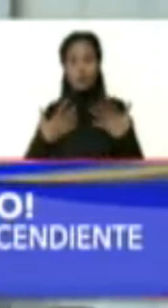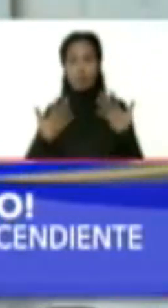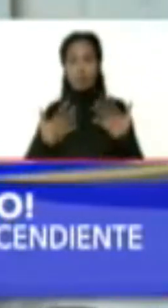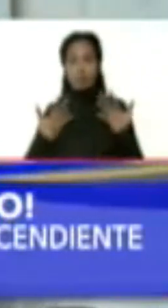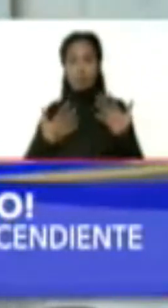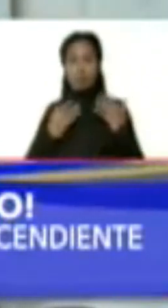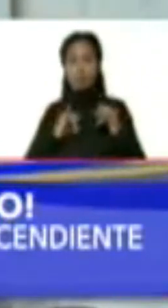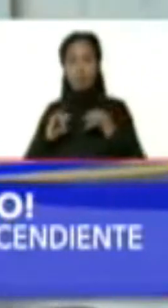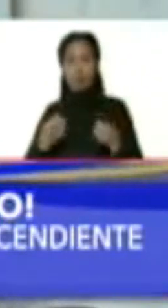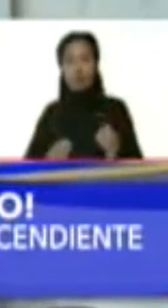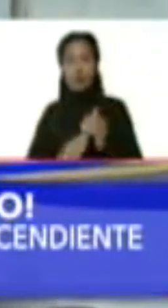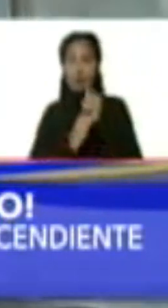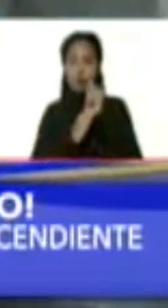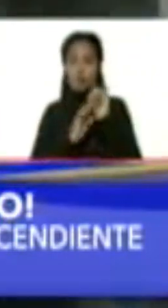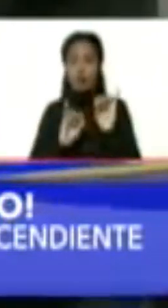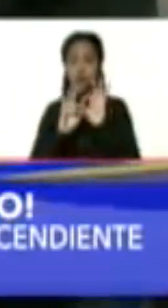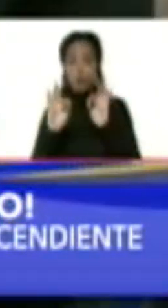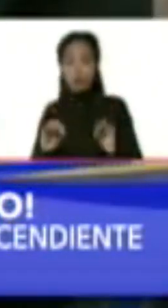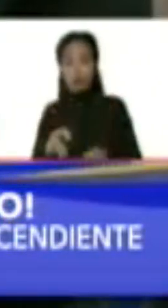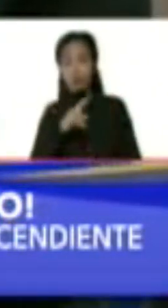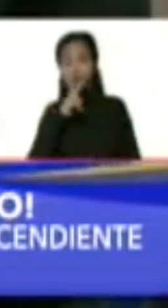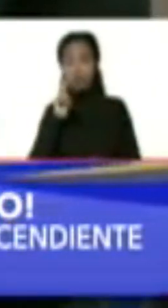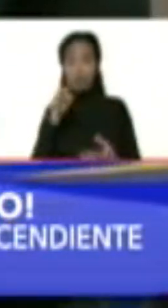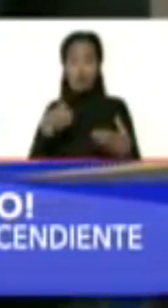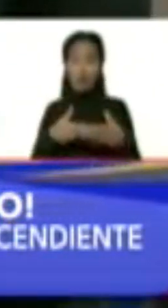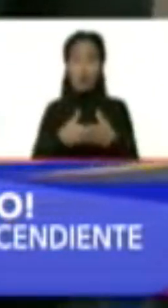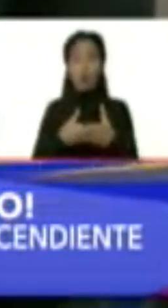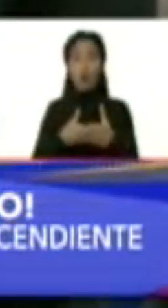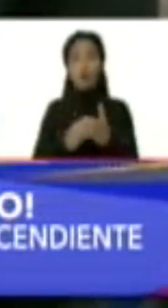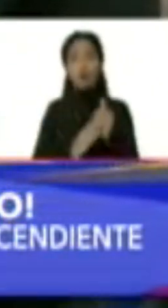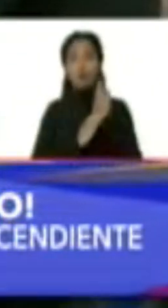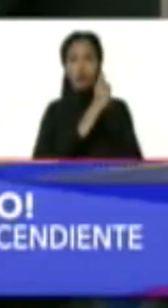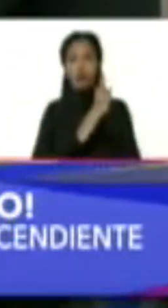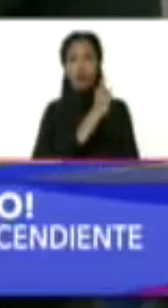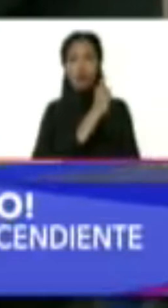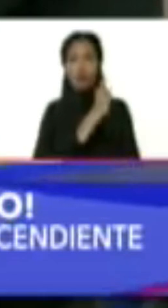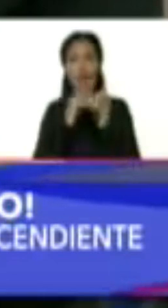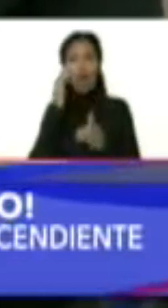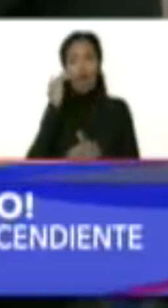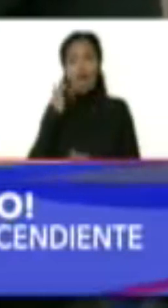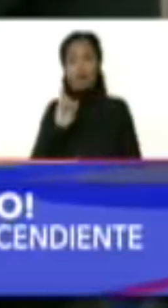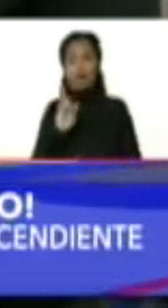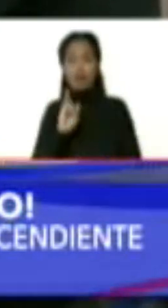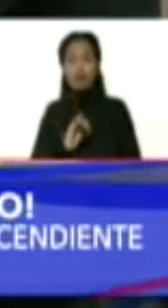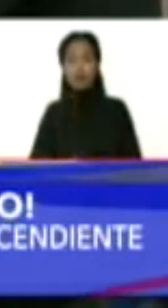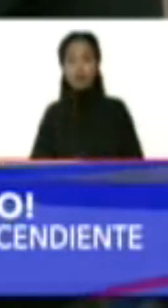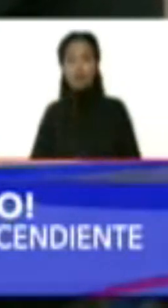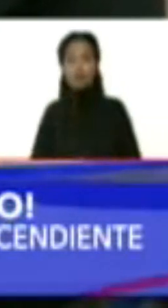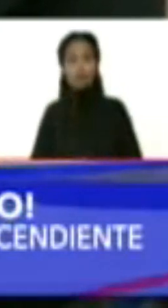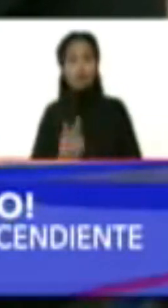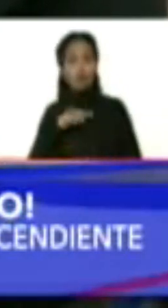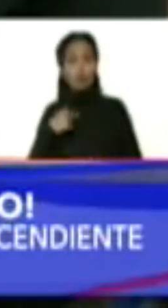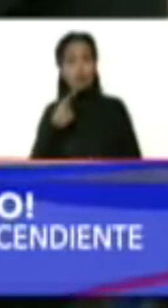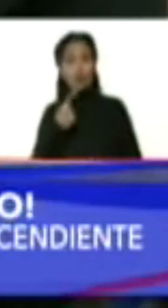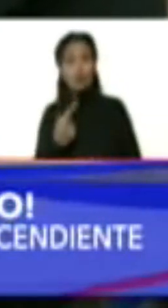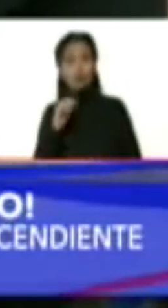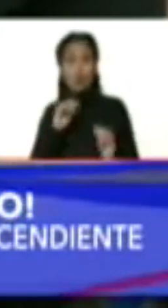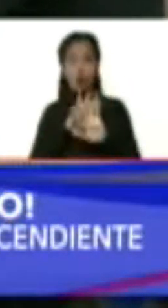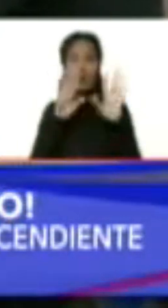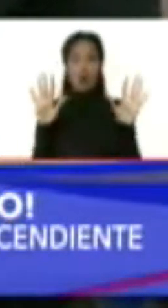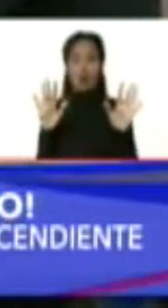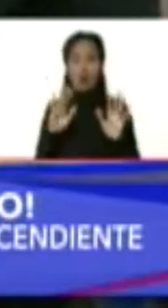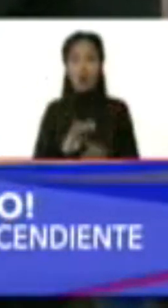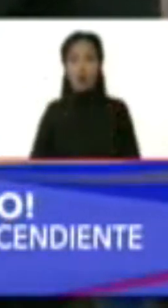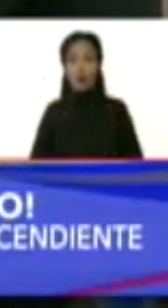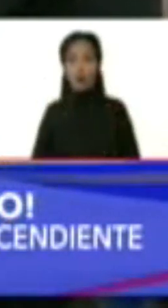notre délégation haïtienne. En el nombre de la delegación haitiana. Nous dit clairement. Decimos claramente.